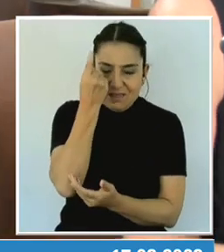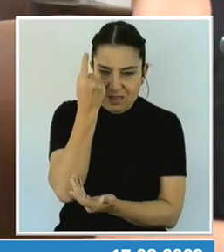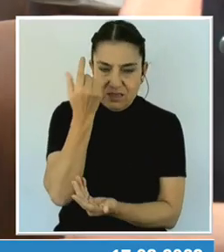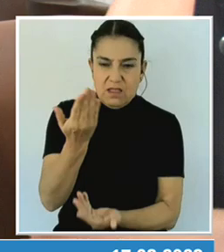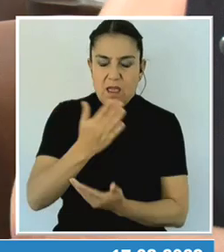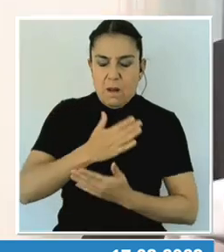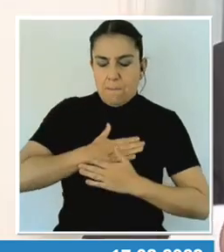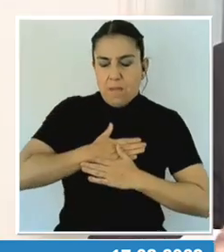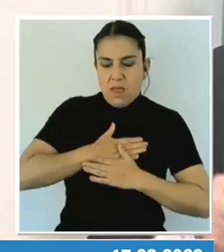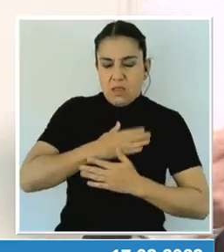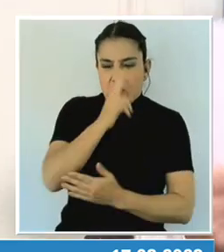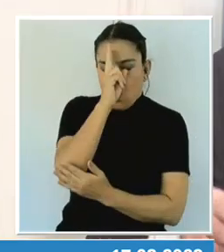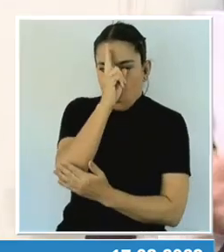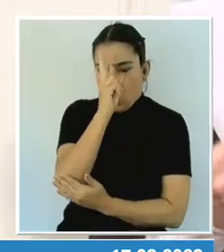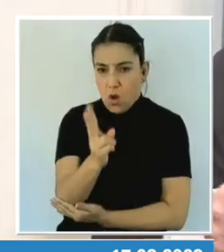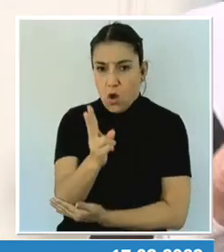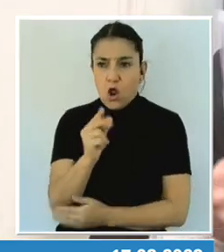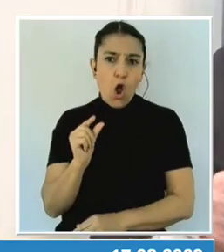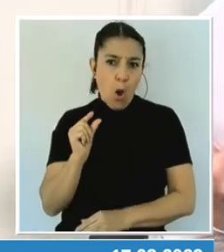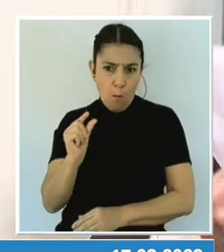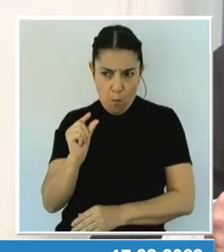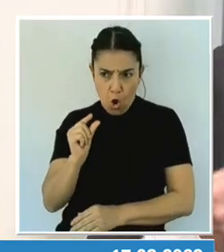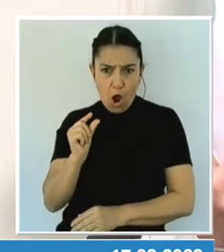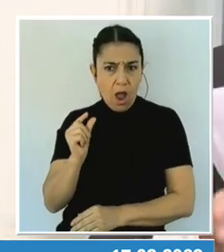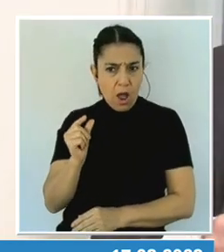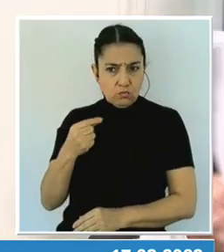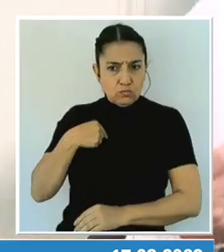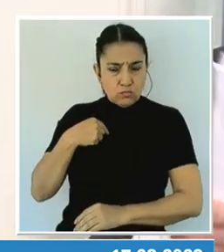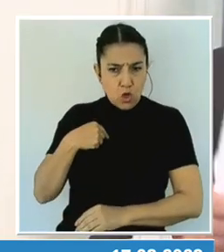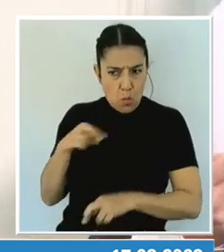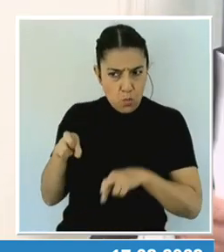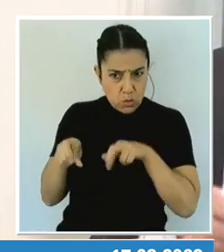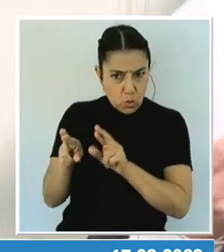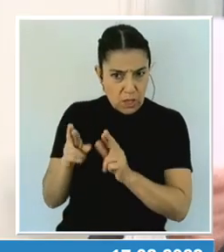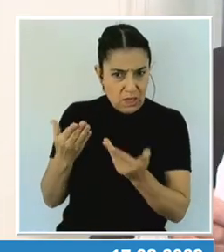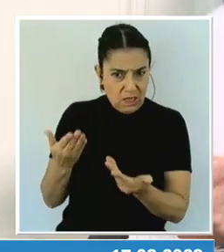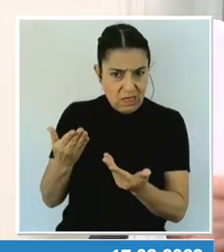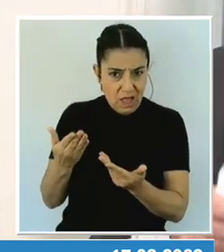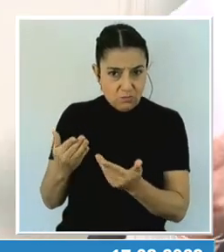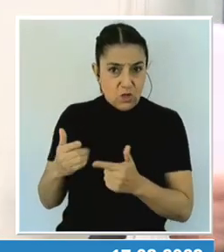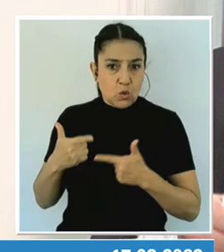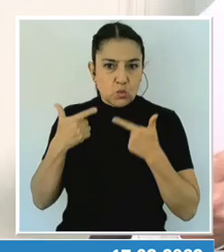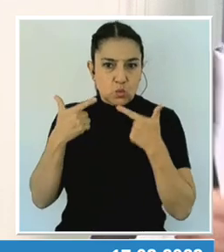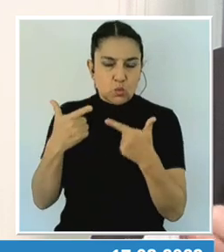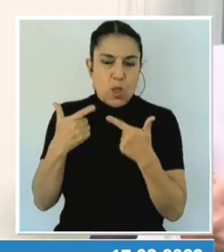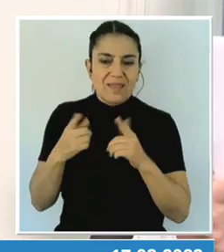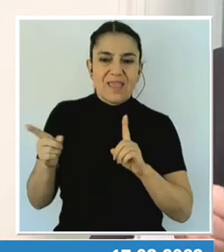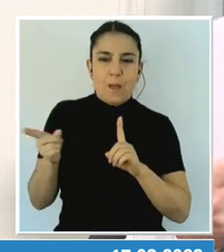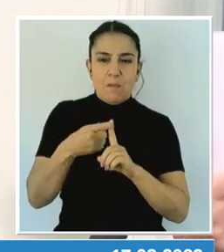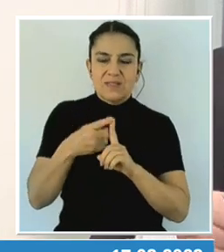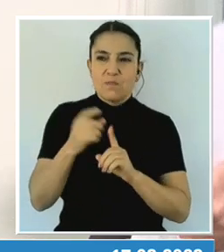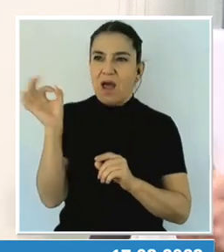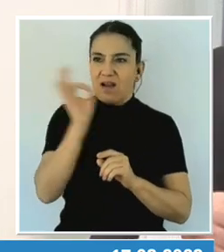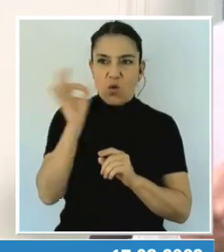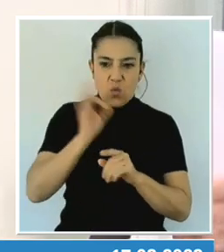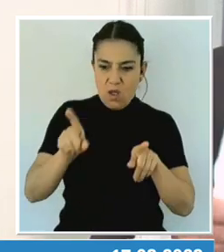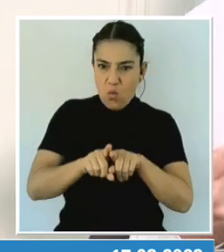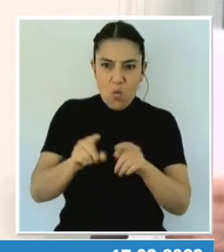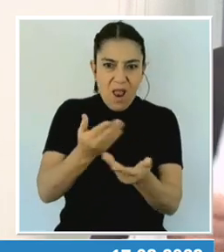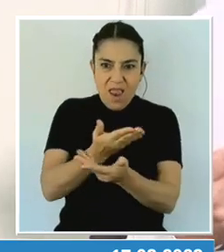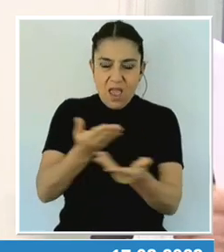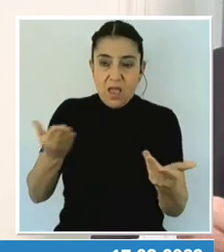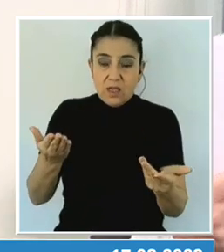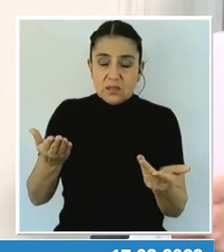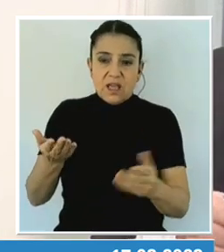la suerte, la fortuna de estar en una reunión como esta. No tuve